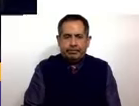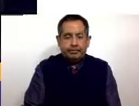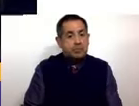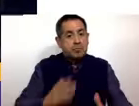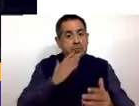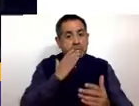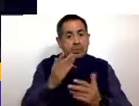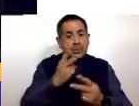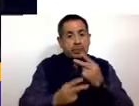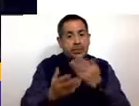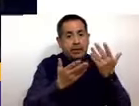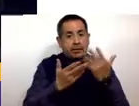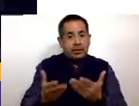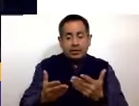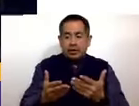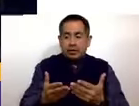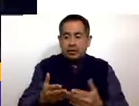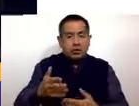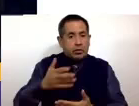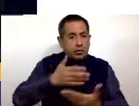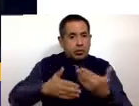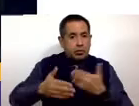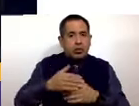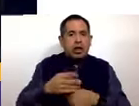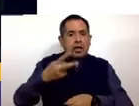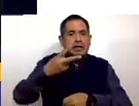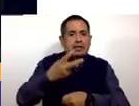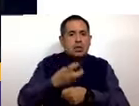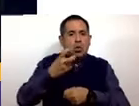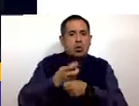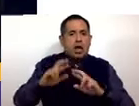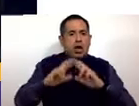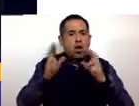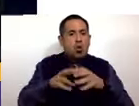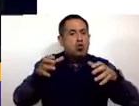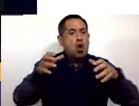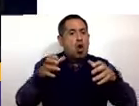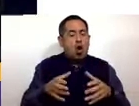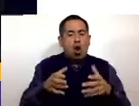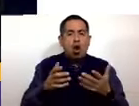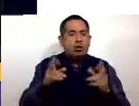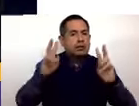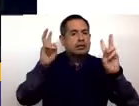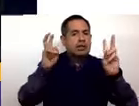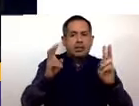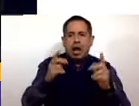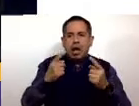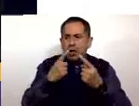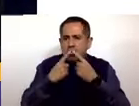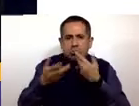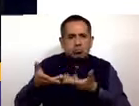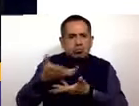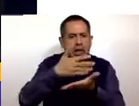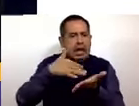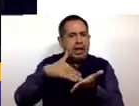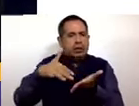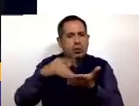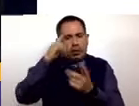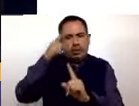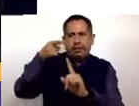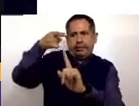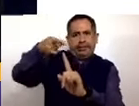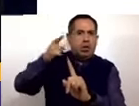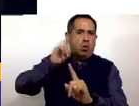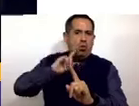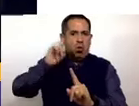Bienvenidas y bienvenidos a esta segunda sesión virtual de nuestro Círculo de Lectura con Perspectiva de Género, de la Unidad